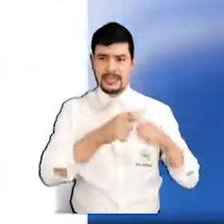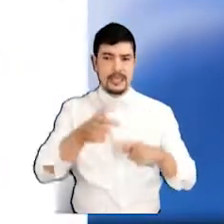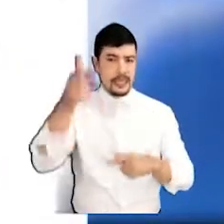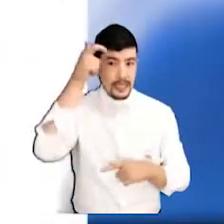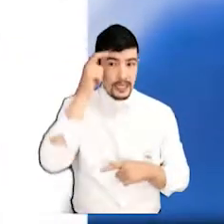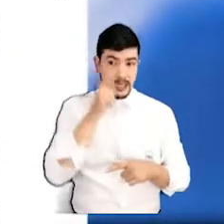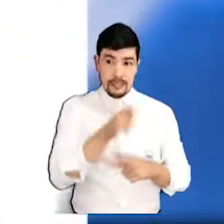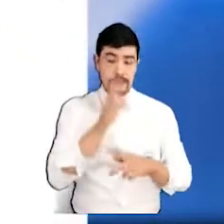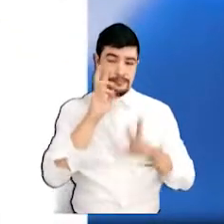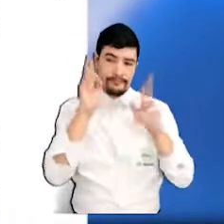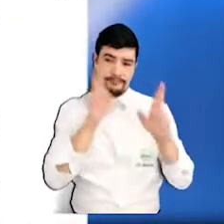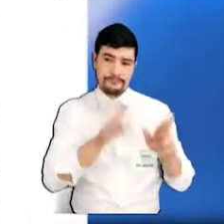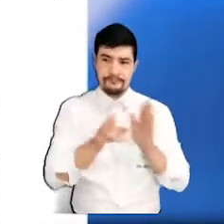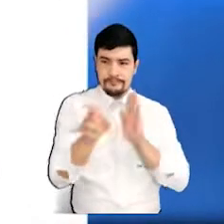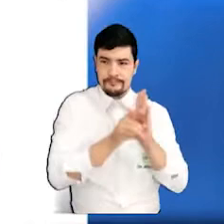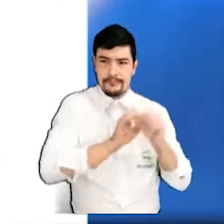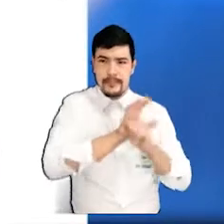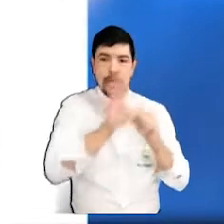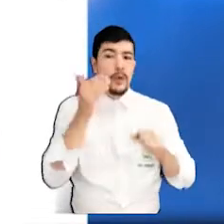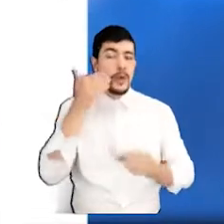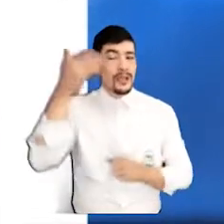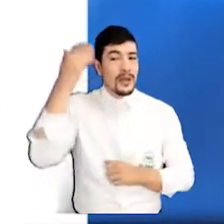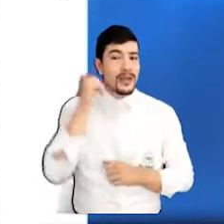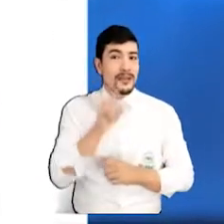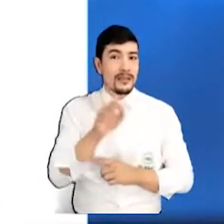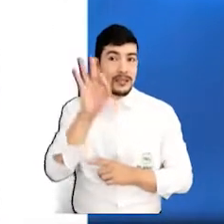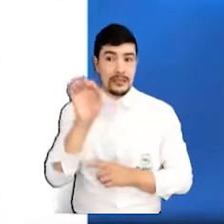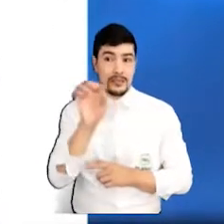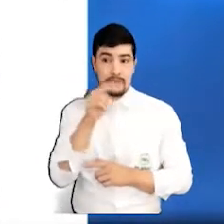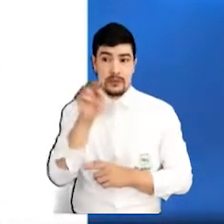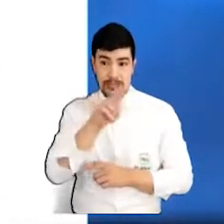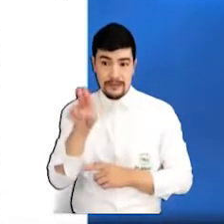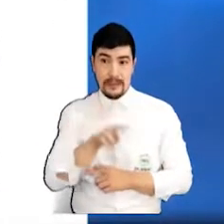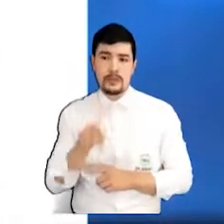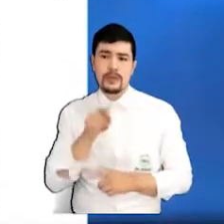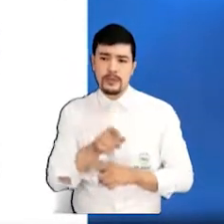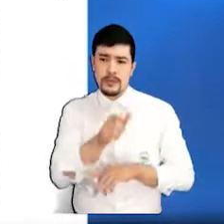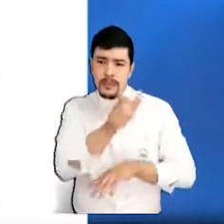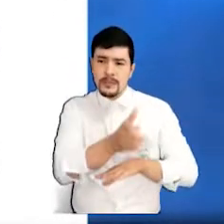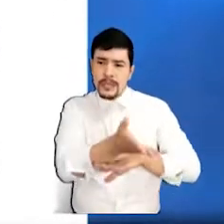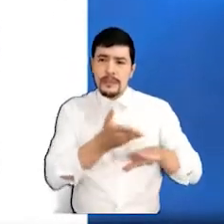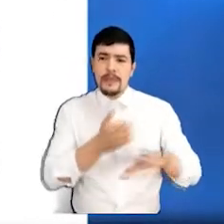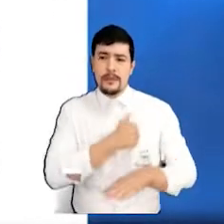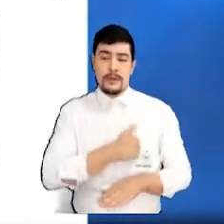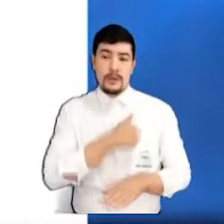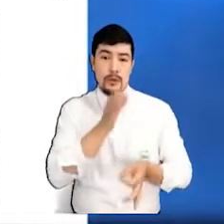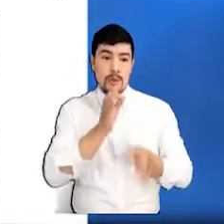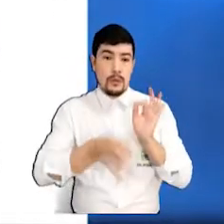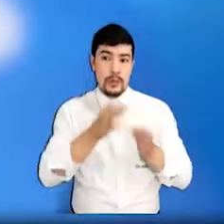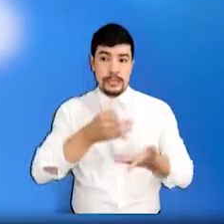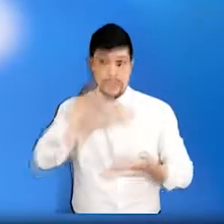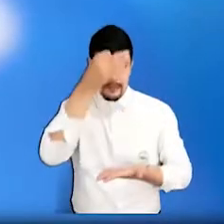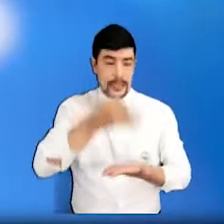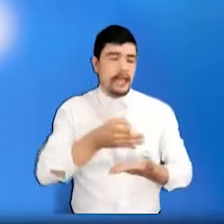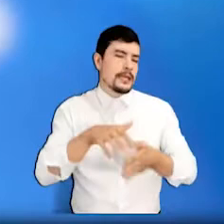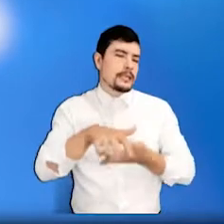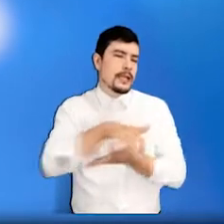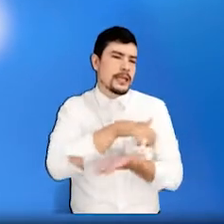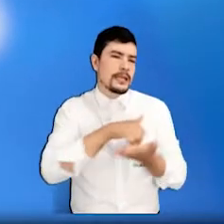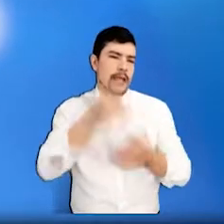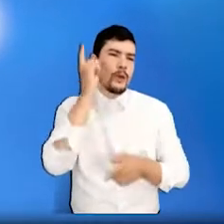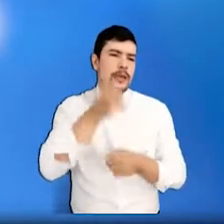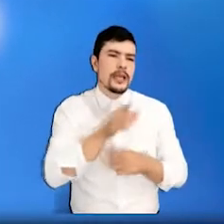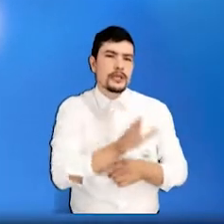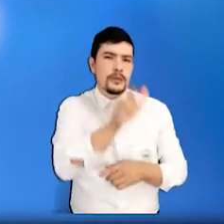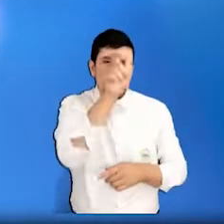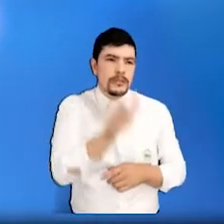le ordenara que se debe trasladar en menos de 48 horas del lujoso hotel donde se encuentra aislada. No puedo cumplir plan